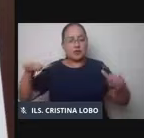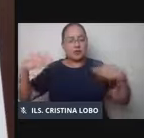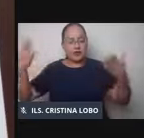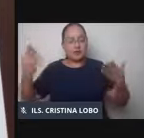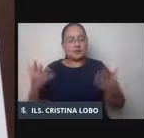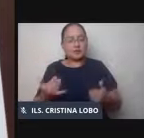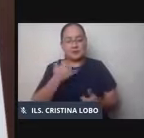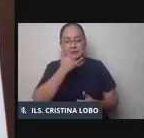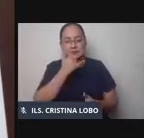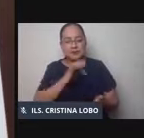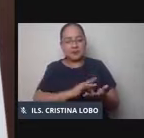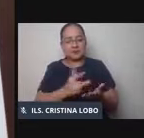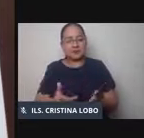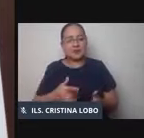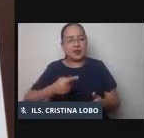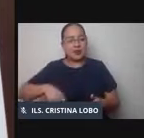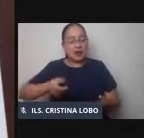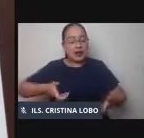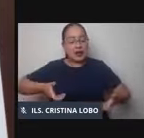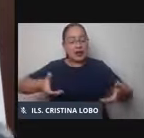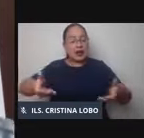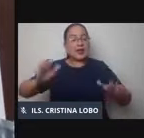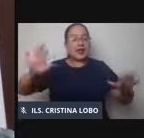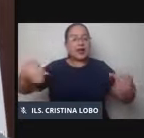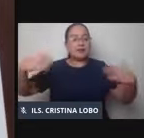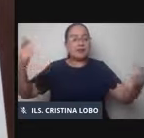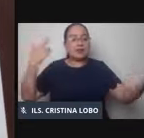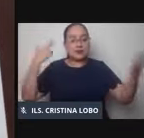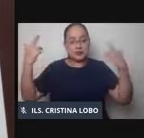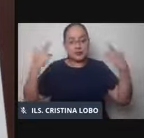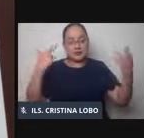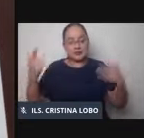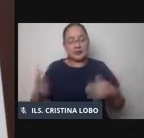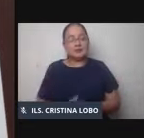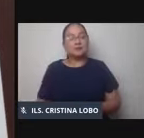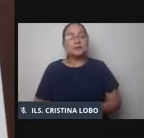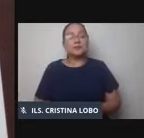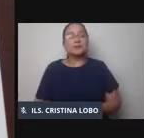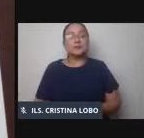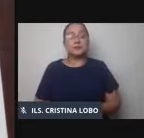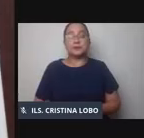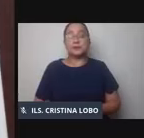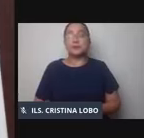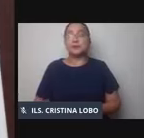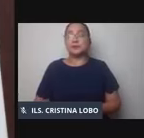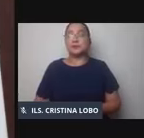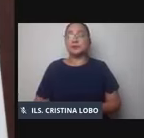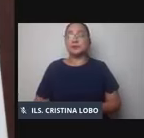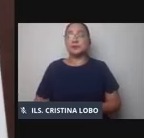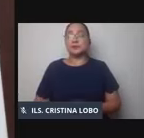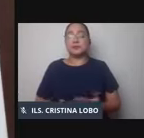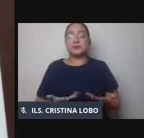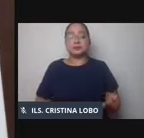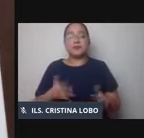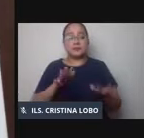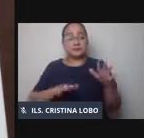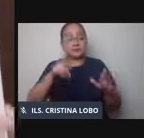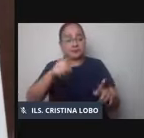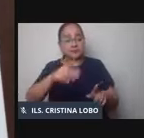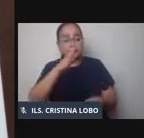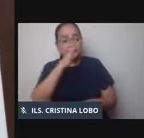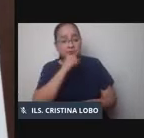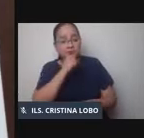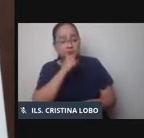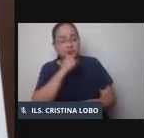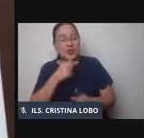gracias. Perdón, es que uno vive en la avenida y pues, ¿qué le digo a uno, verdad? ¿Qué le digo? Entonces, la incapacidad de conseguir lo propuesto.